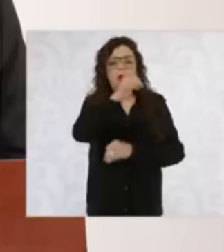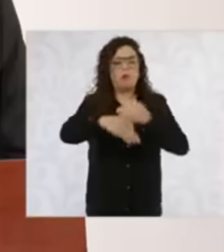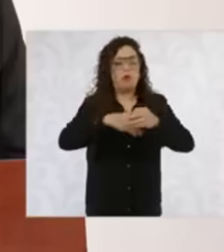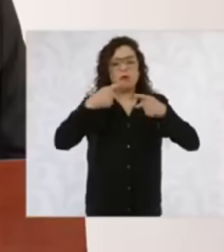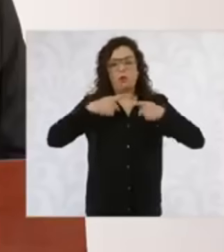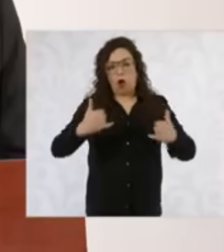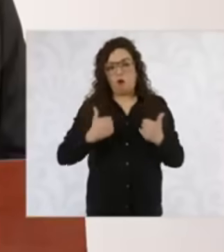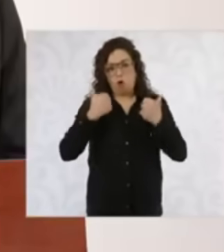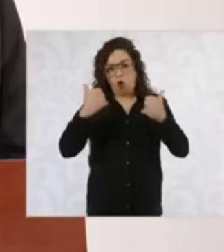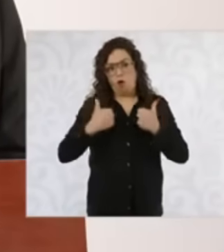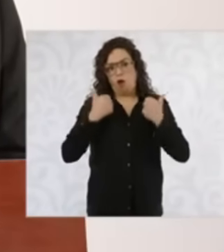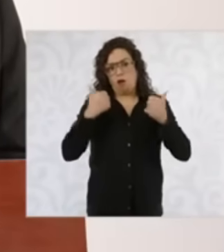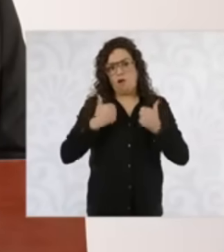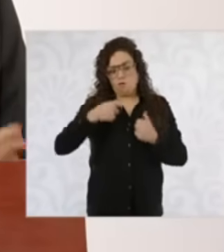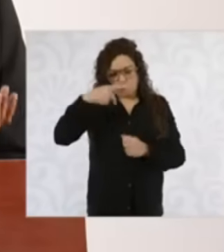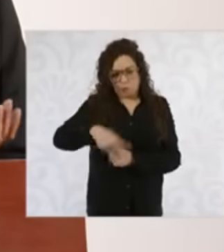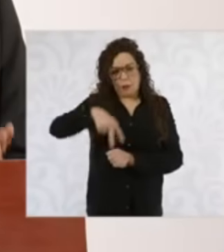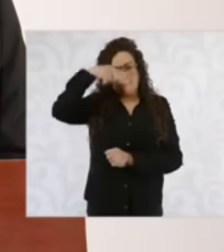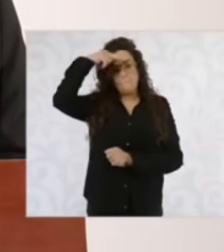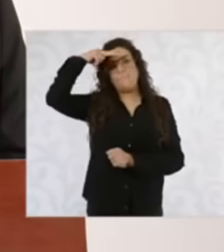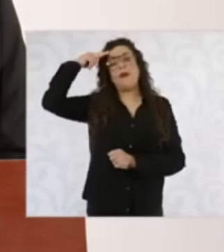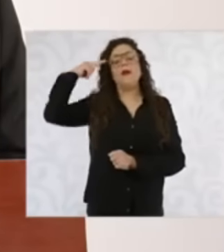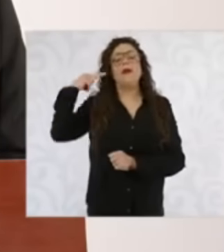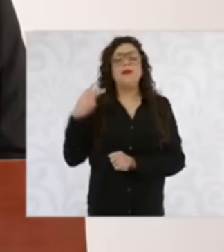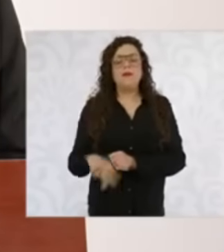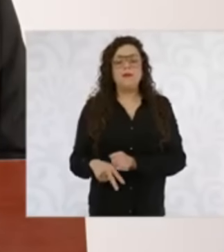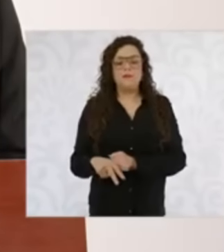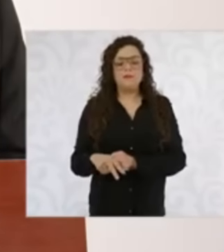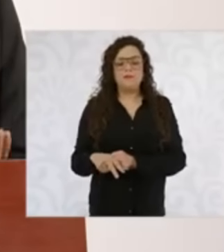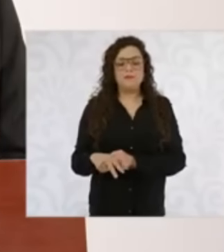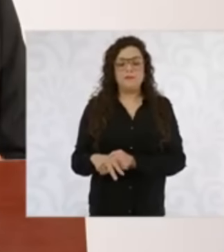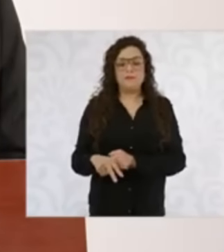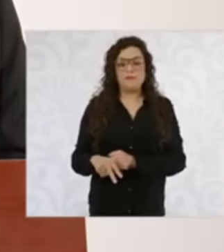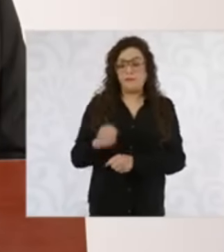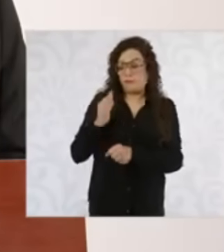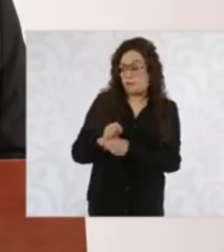Esta disminución que se ve en el presupuesto de medio ambiente